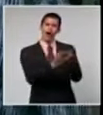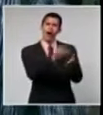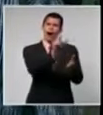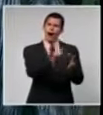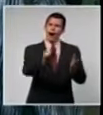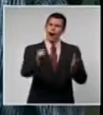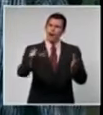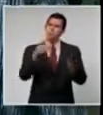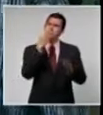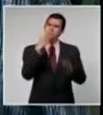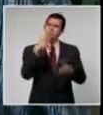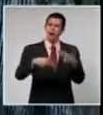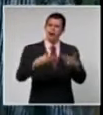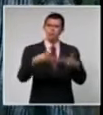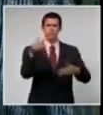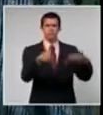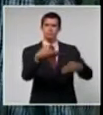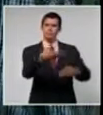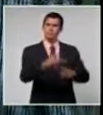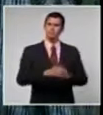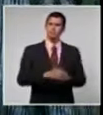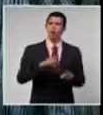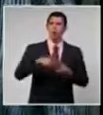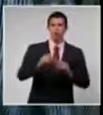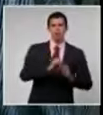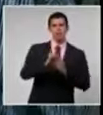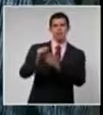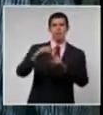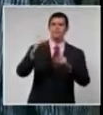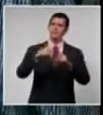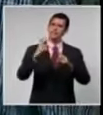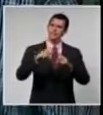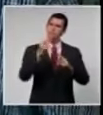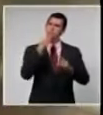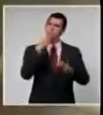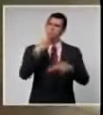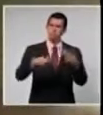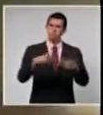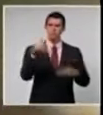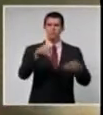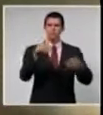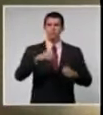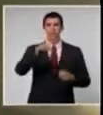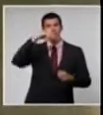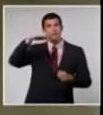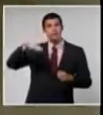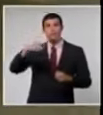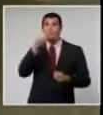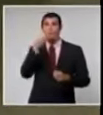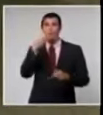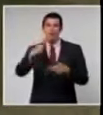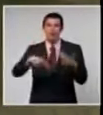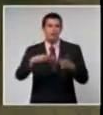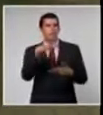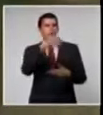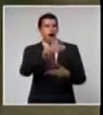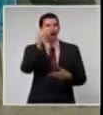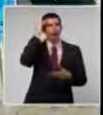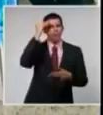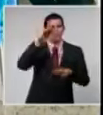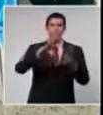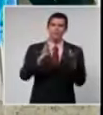los trabajadores, los dirigentes sindicales. También se podrán crear circos de interés para los niños. La oportunidad fue propicia. El esfuerzo